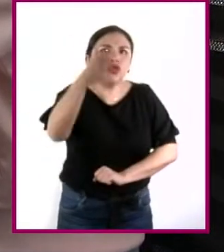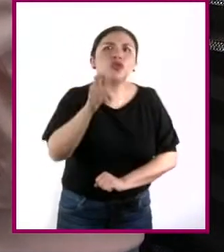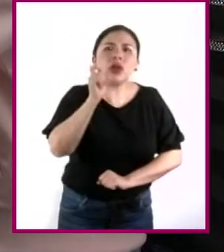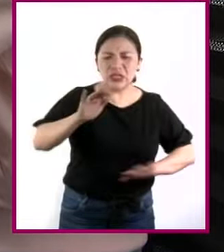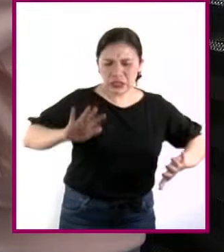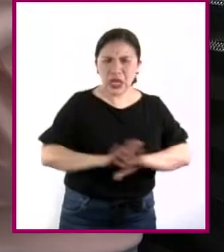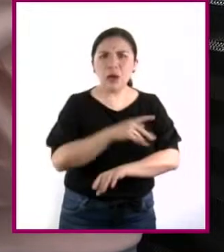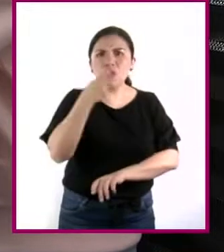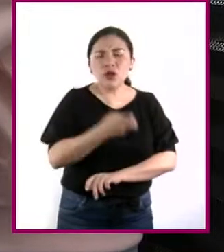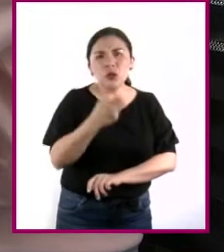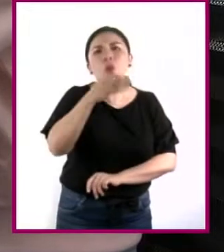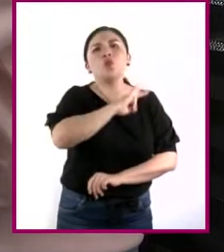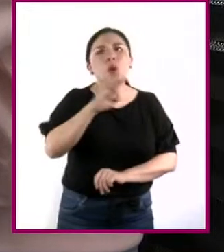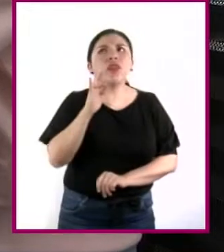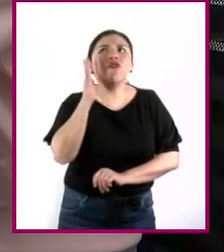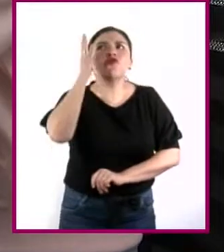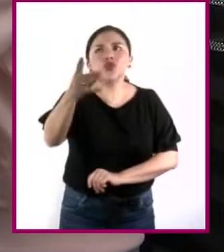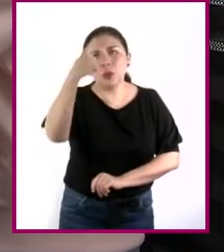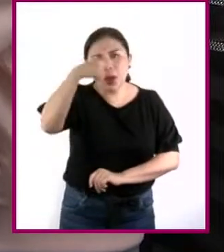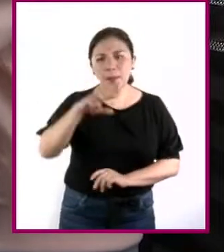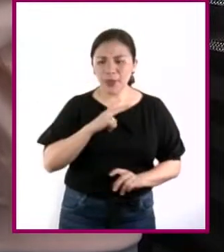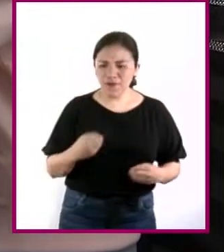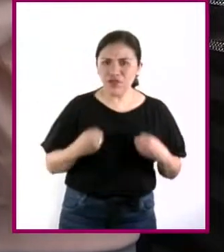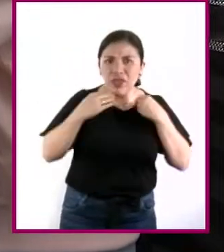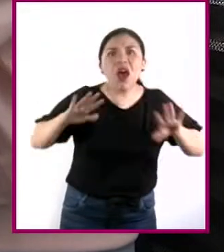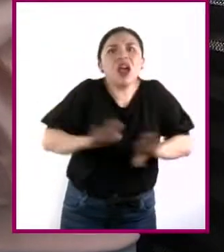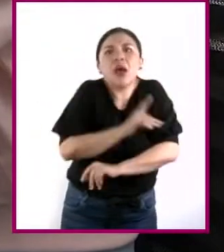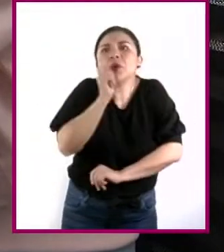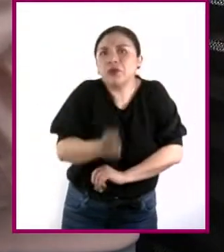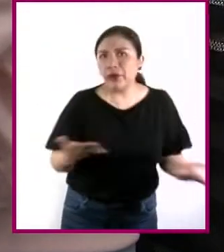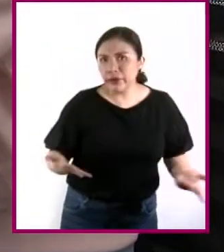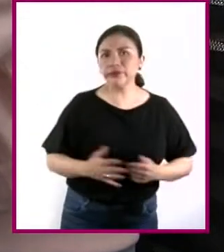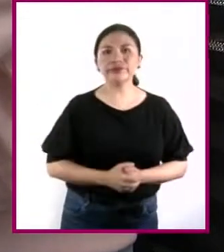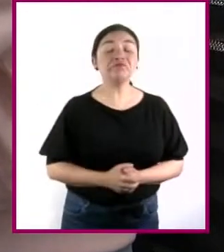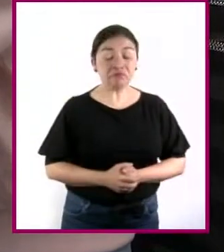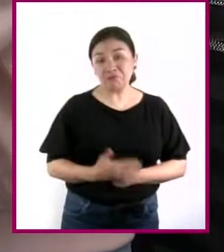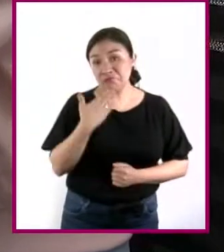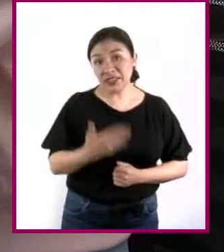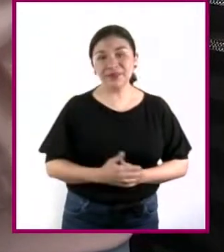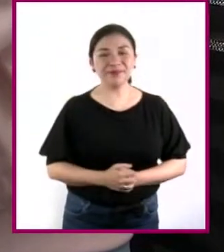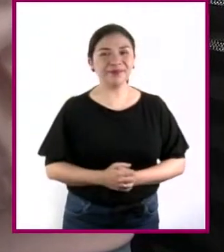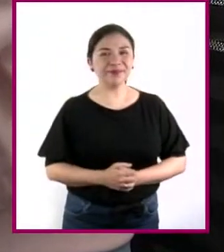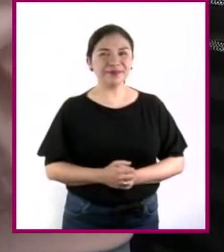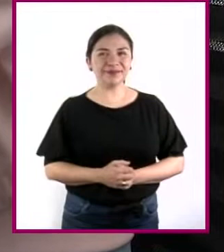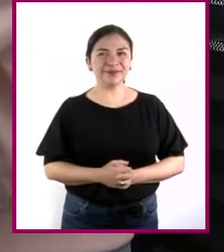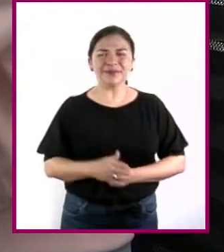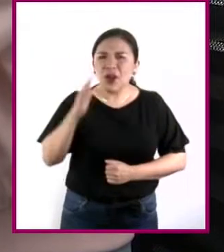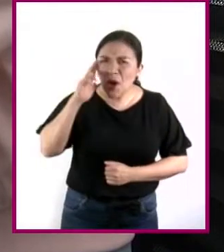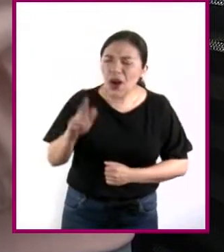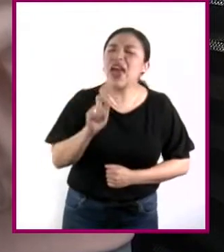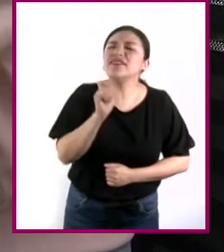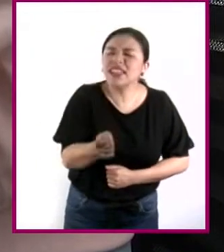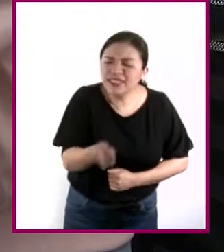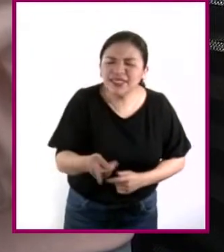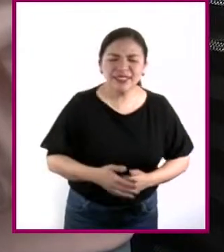reforma y en qué puede afectar o no nuestra vida, ¿no crees? Claro, sí. Hola chicos, ¿qué tenemos?